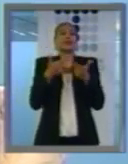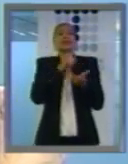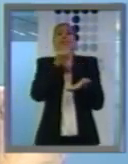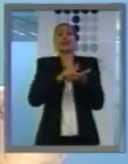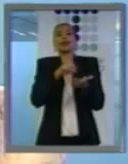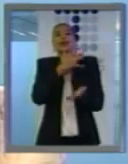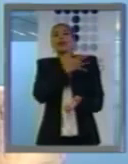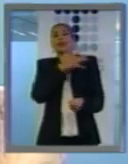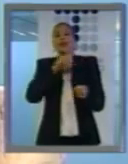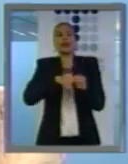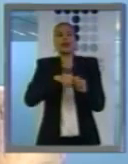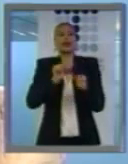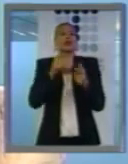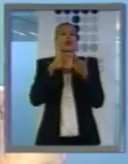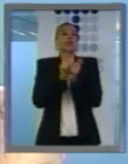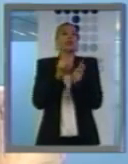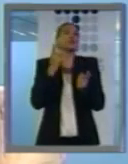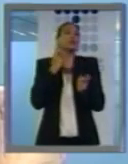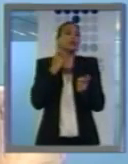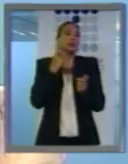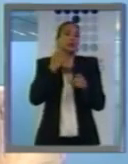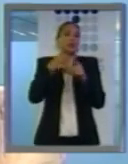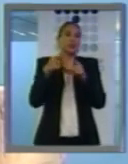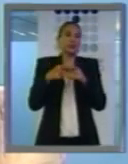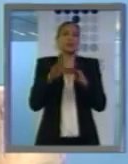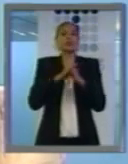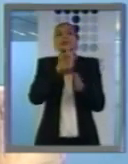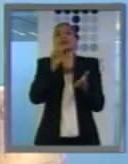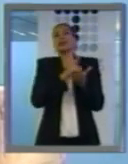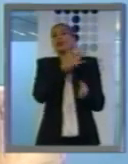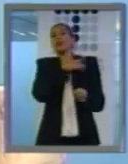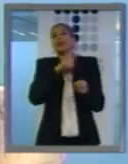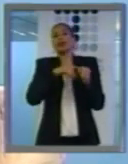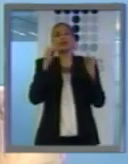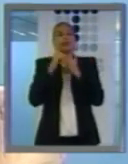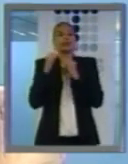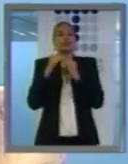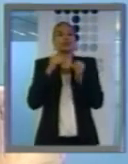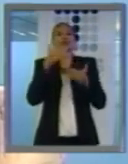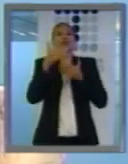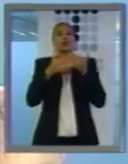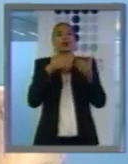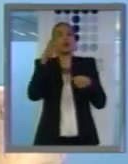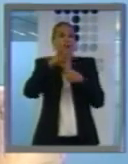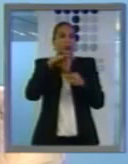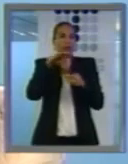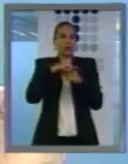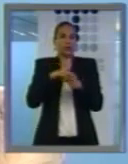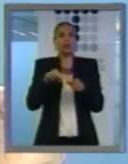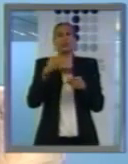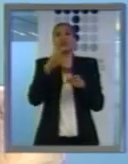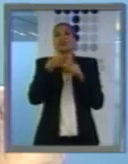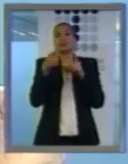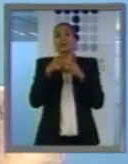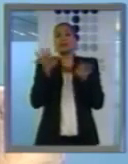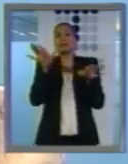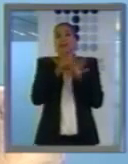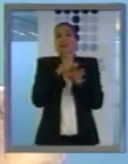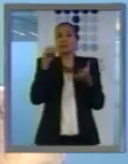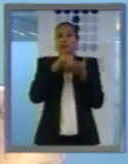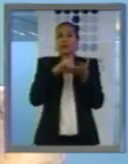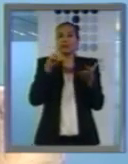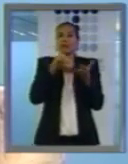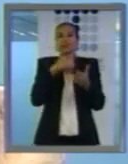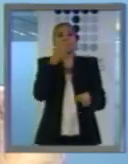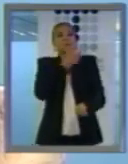Políticos, que tiene que ver con la Ley General de Responsabilidades, y la Ley General de Instituciones y Procedimientos Electorales. Entonces, estas adecuaciones, estos